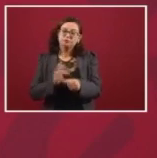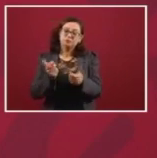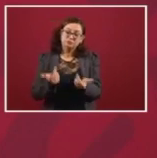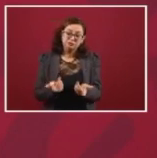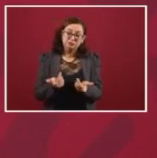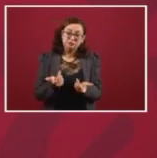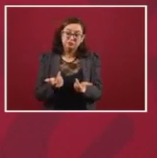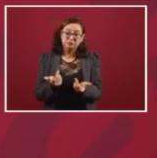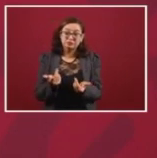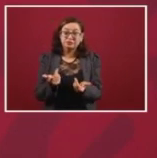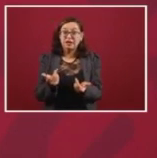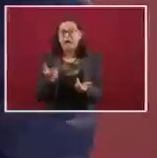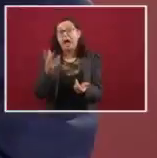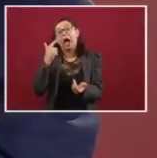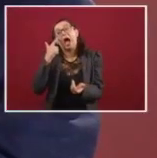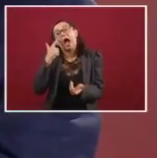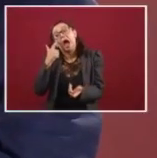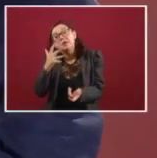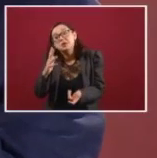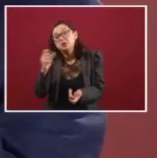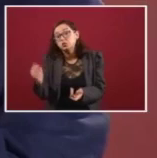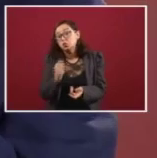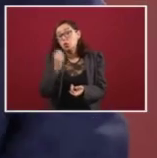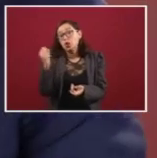si tienen la ambulancia,